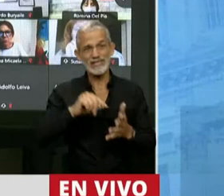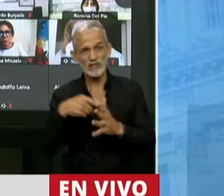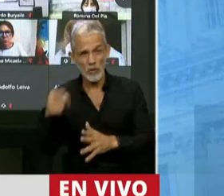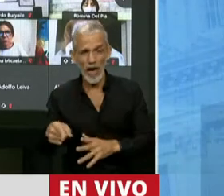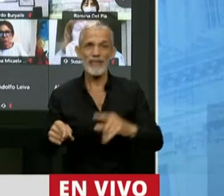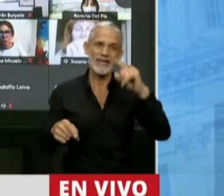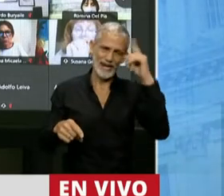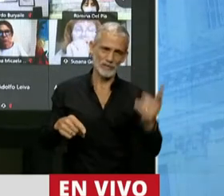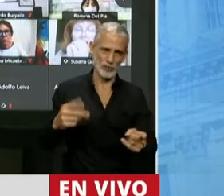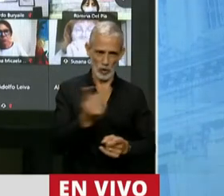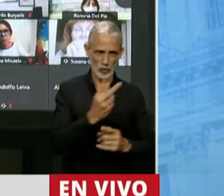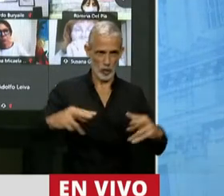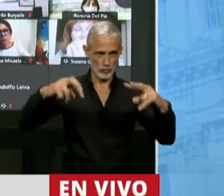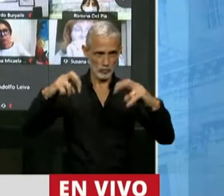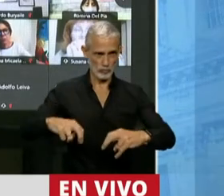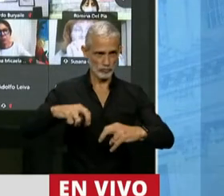ciudad y la Nación.